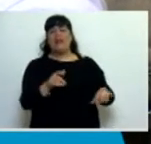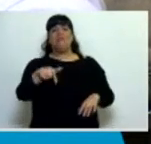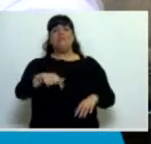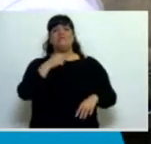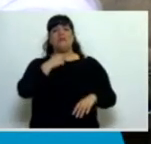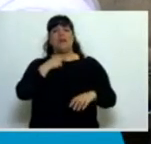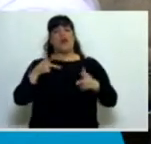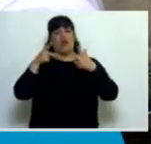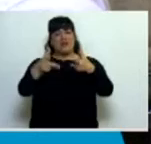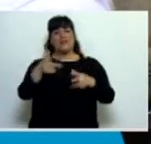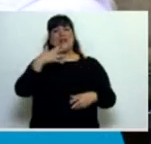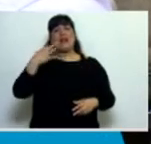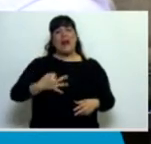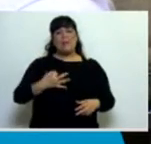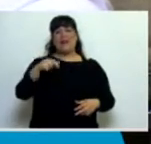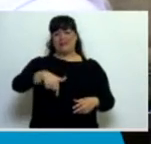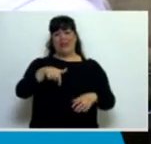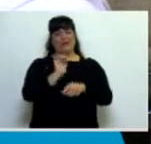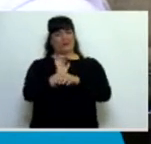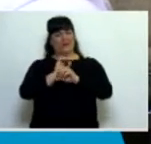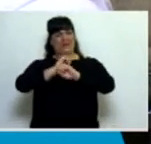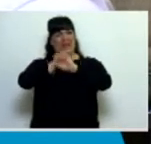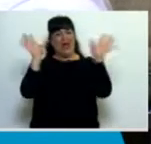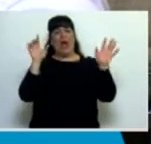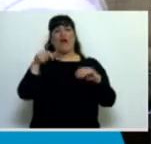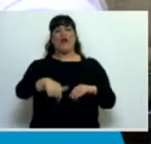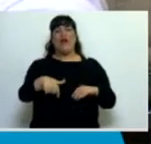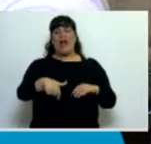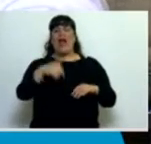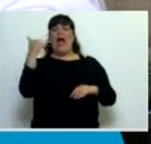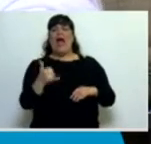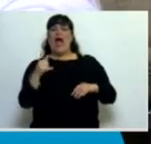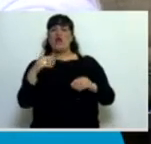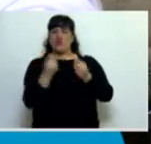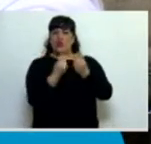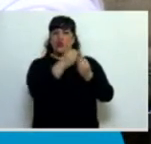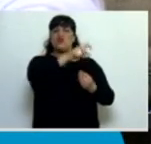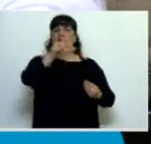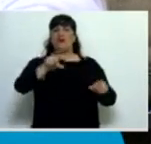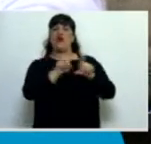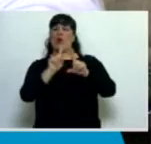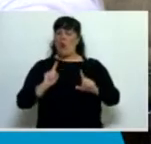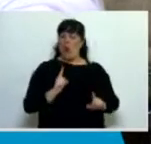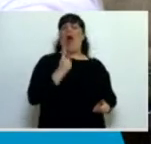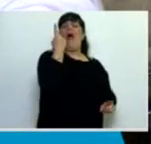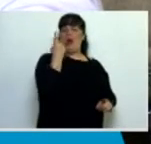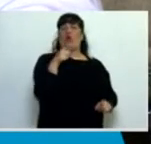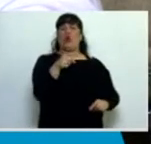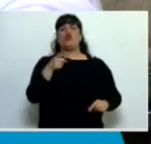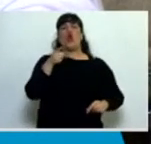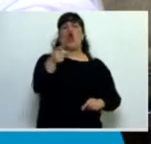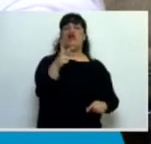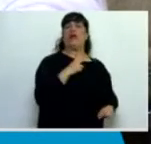decir, realmente está claro que aquí hay muchos que se enorgullecen de haber ido en contra de las privatizaciones y ahora